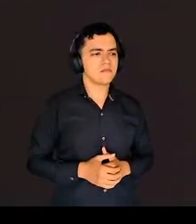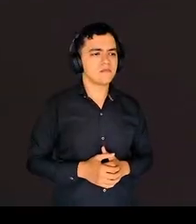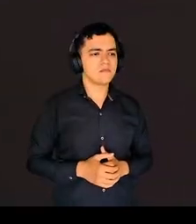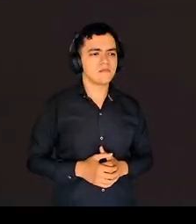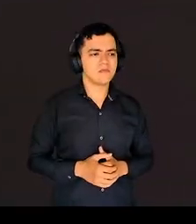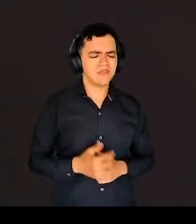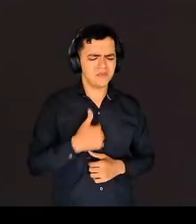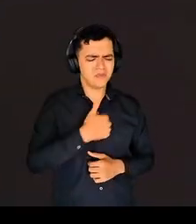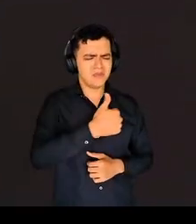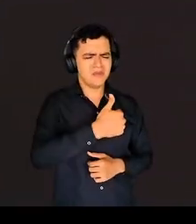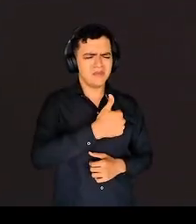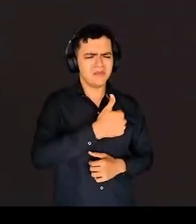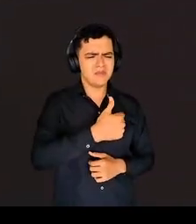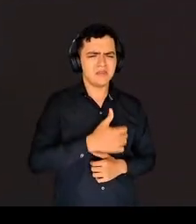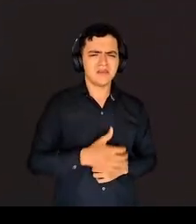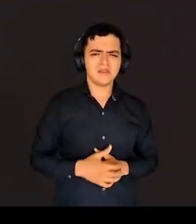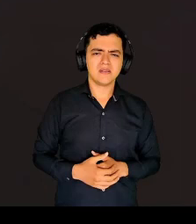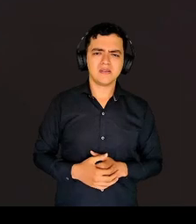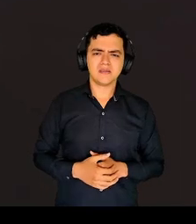Sí, estoy bien.